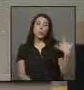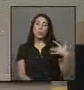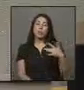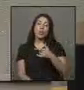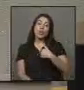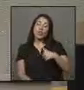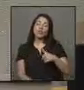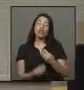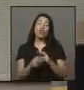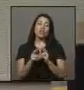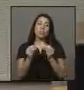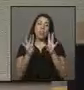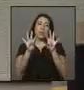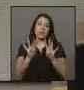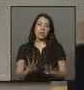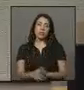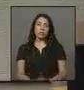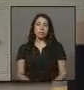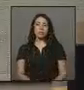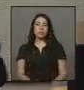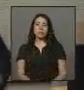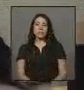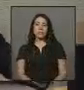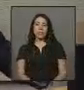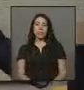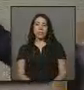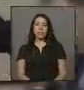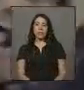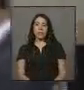que hemos llegado a un muy buen texto, presidente. Es todo.